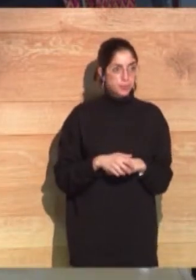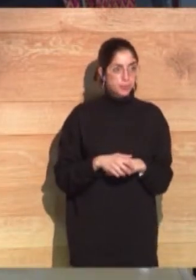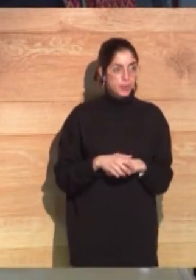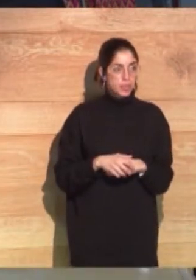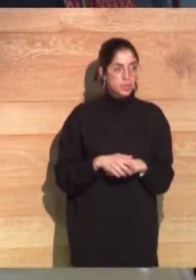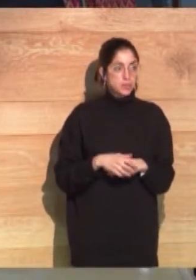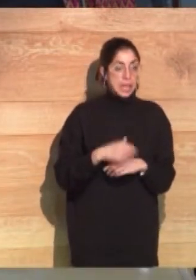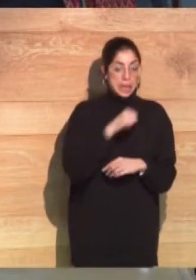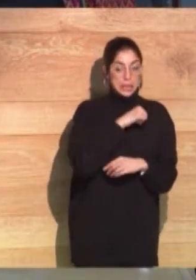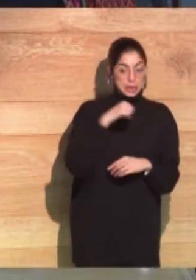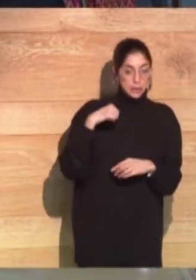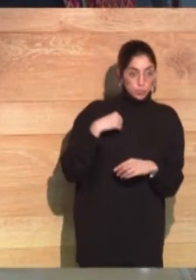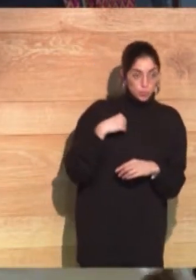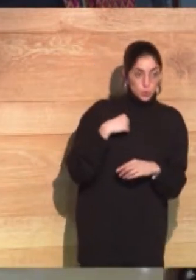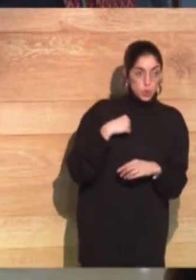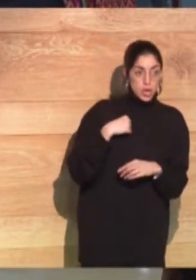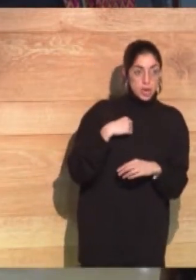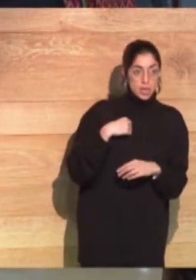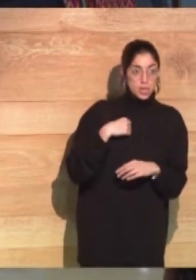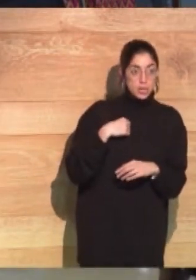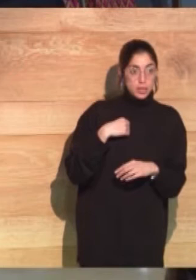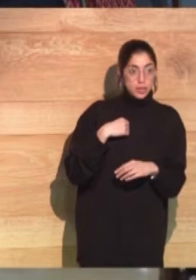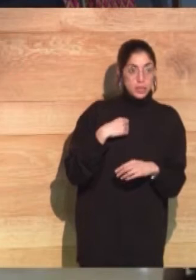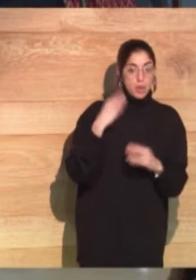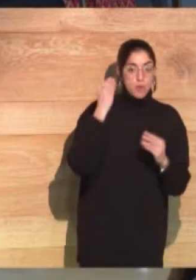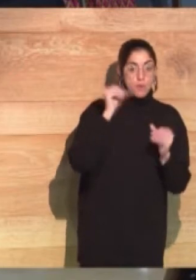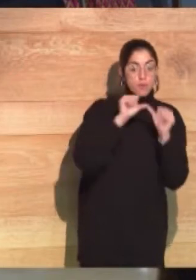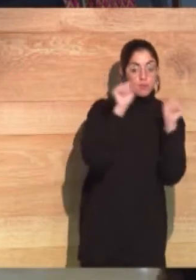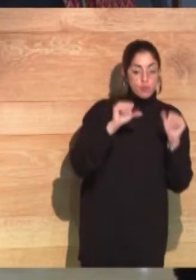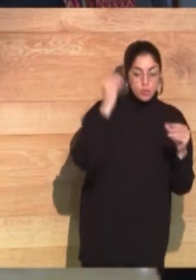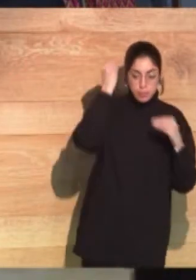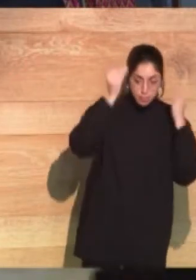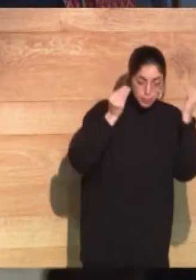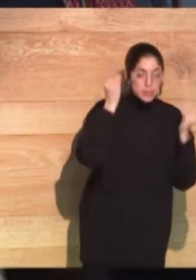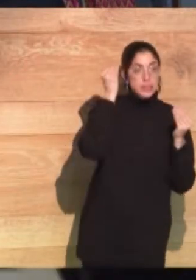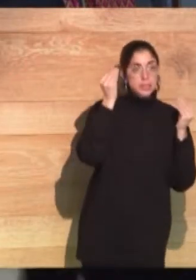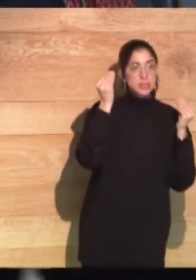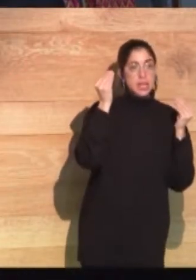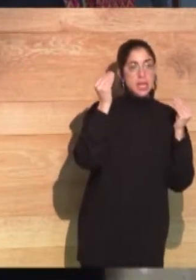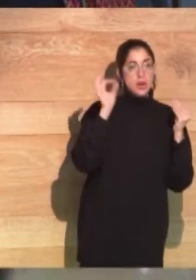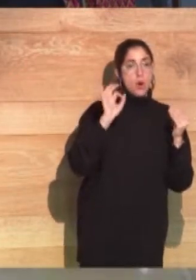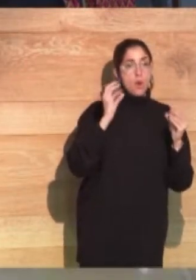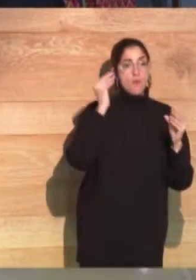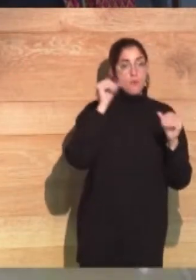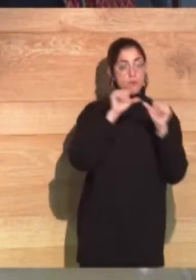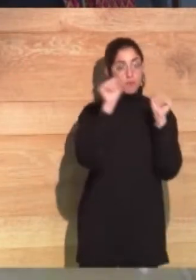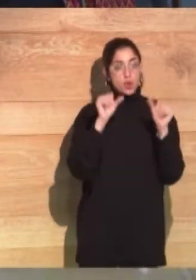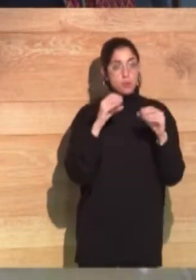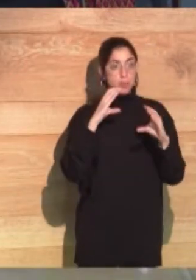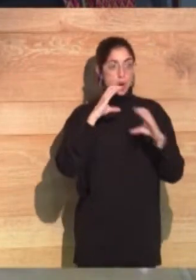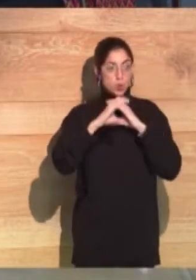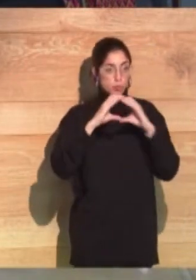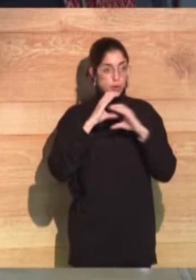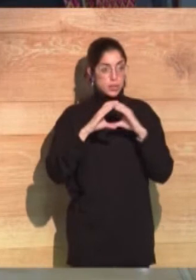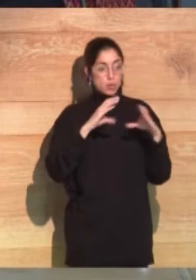tanto individualmente, con nuestra forma de pensar, nuestras formas de comunicarnos en nuestros círculos, en